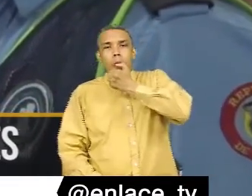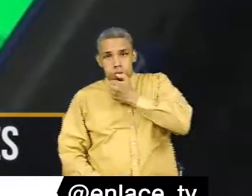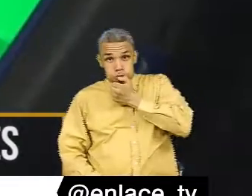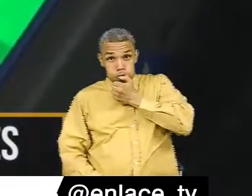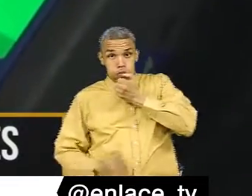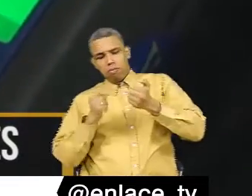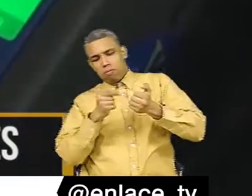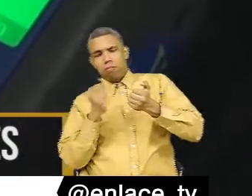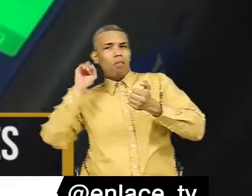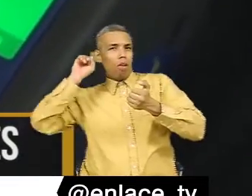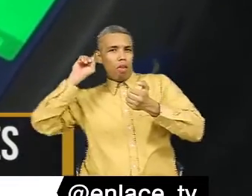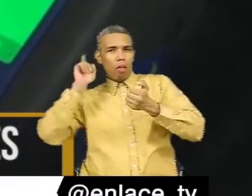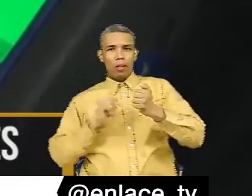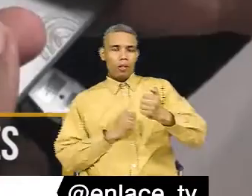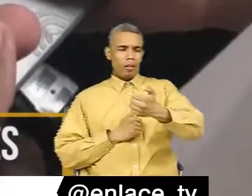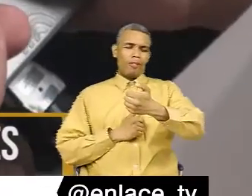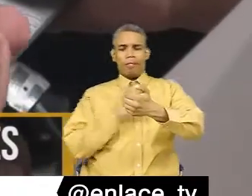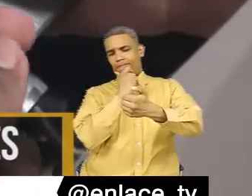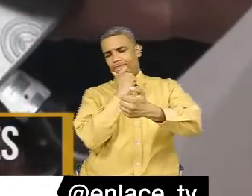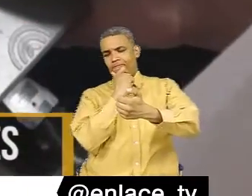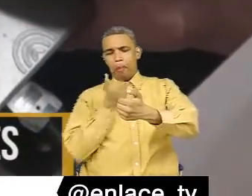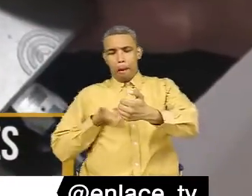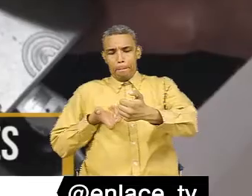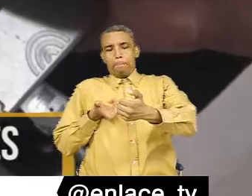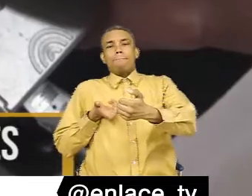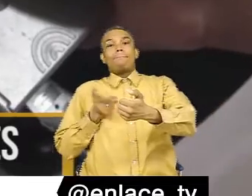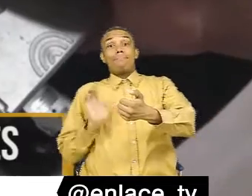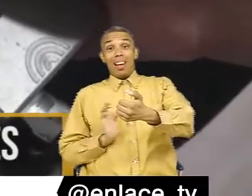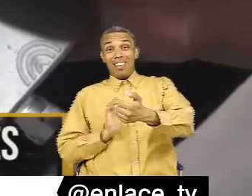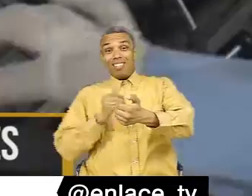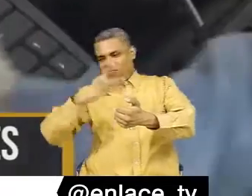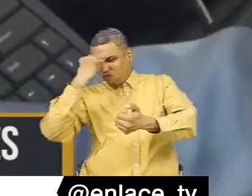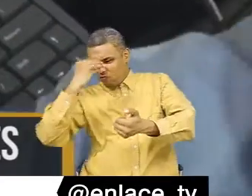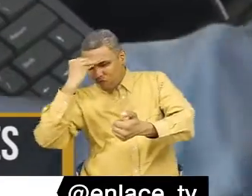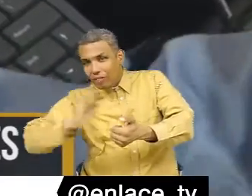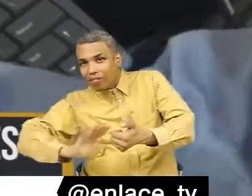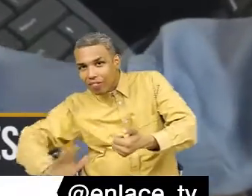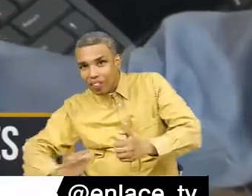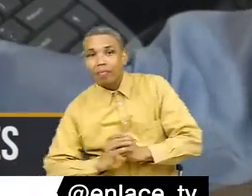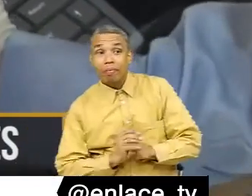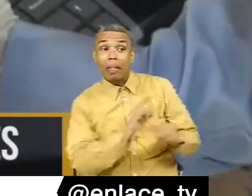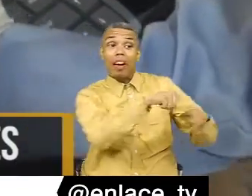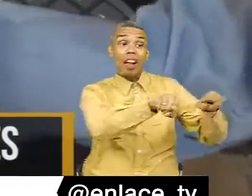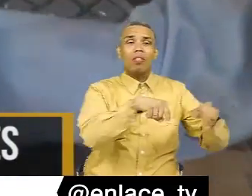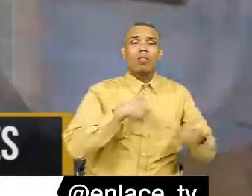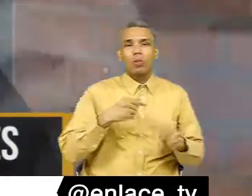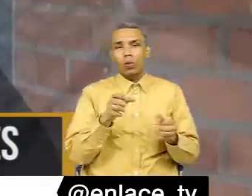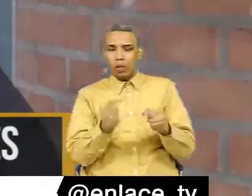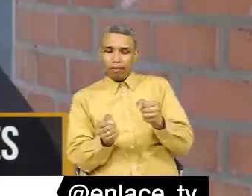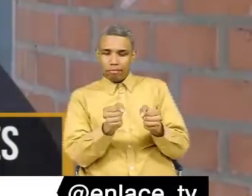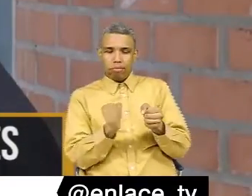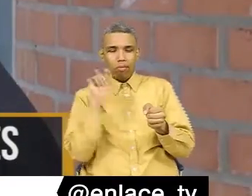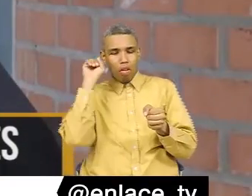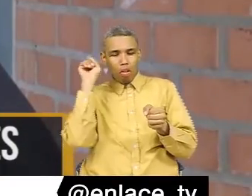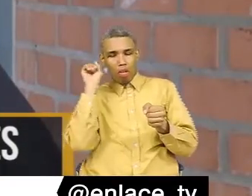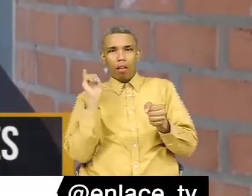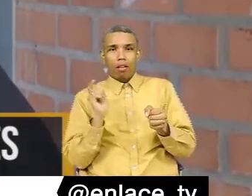de cabeza el consumir alcohol, no solo por ser perjudicial para su salud, sino para su bolsillo. El máximo